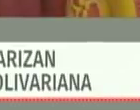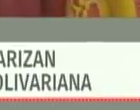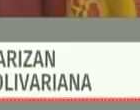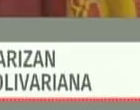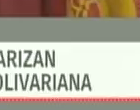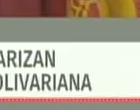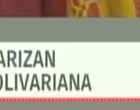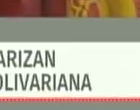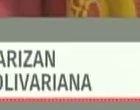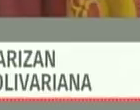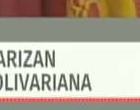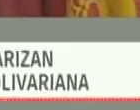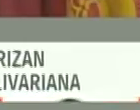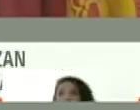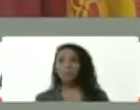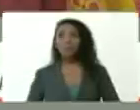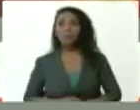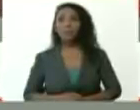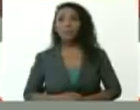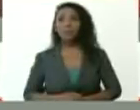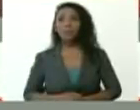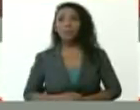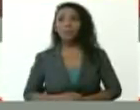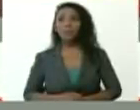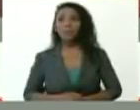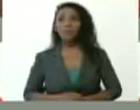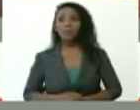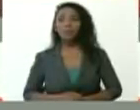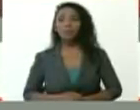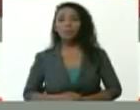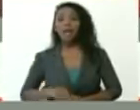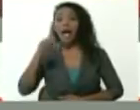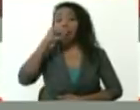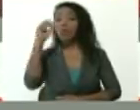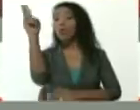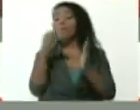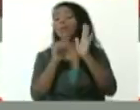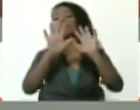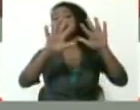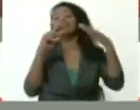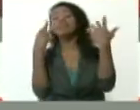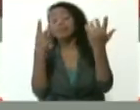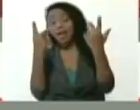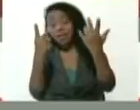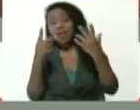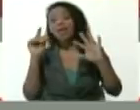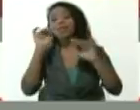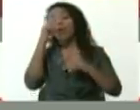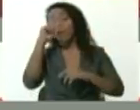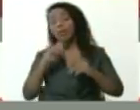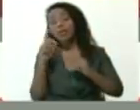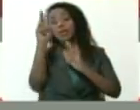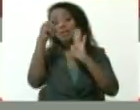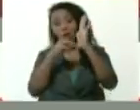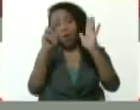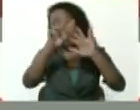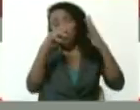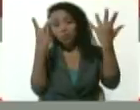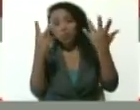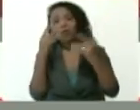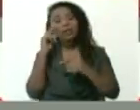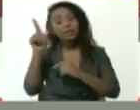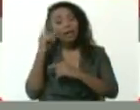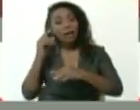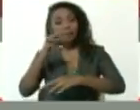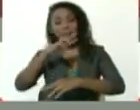haciendo un recuento de todo lo que pasó antes de este año. En el año 2017-18 fuimos a un diálogo en República Dominicana. Lo